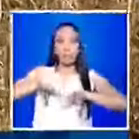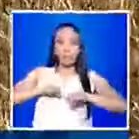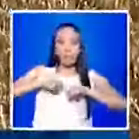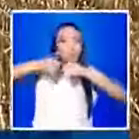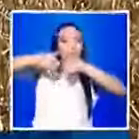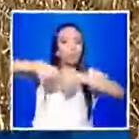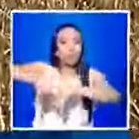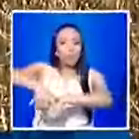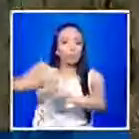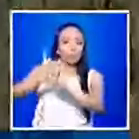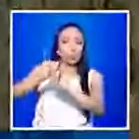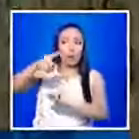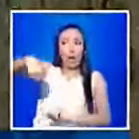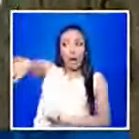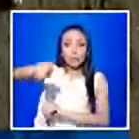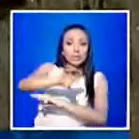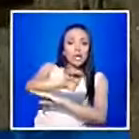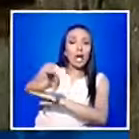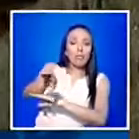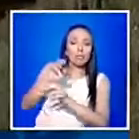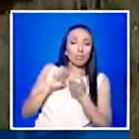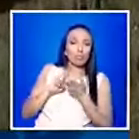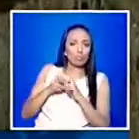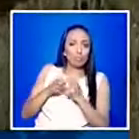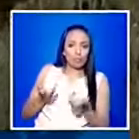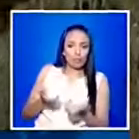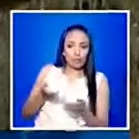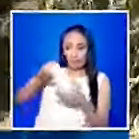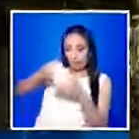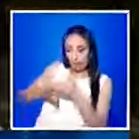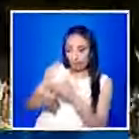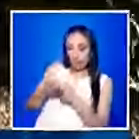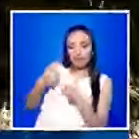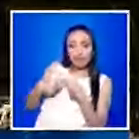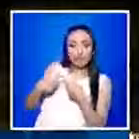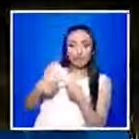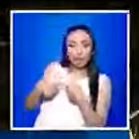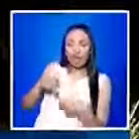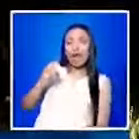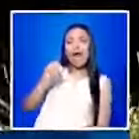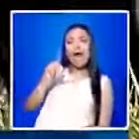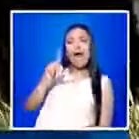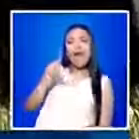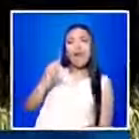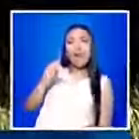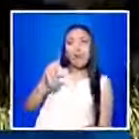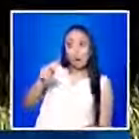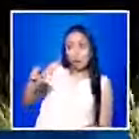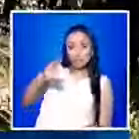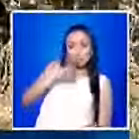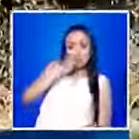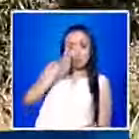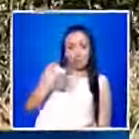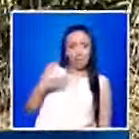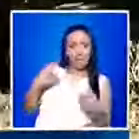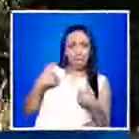está la situación en el campo, en el ingreso sur de la capital. Una zona ganadera por tradición,